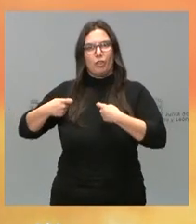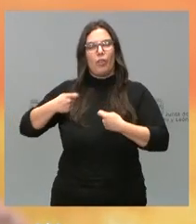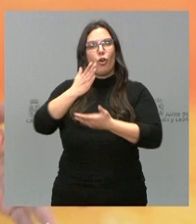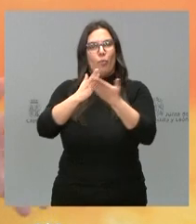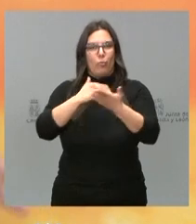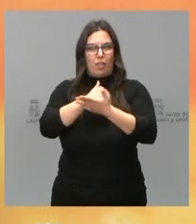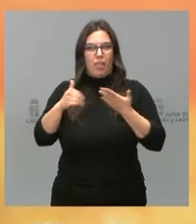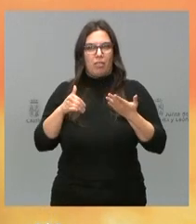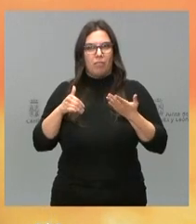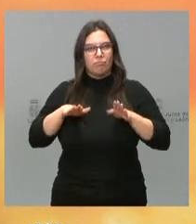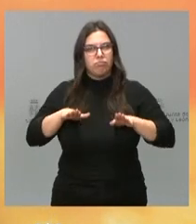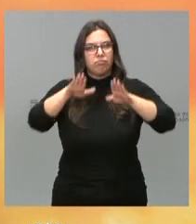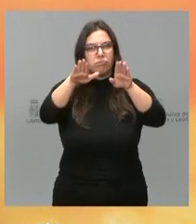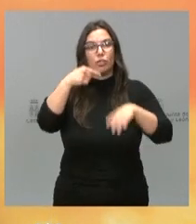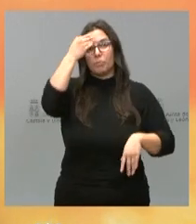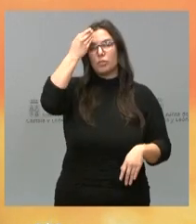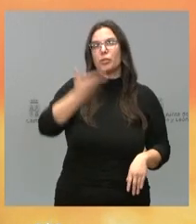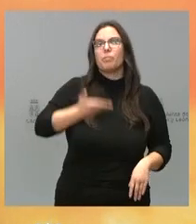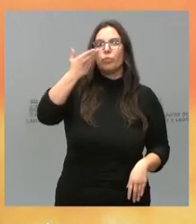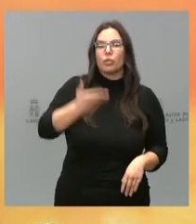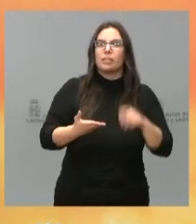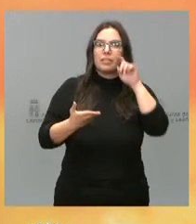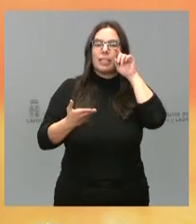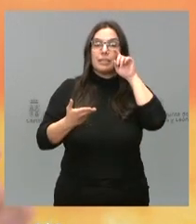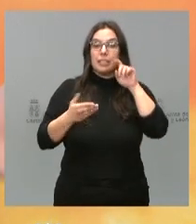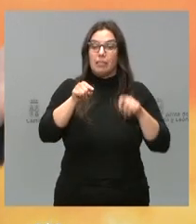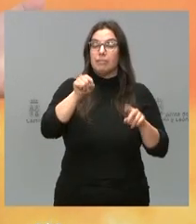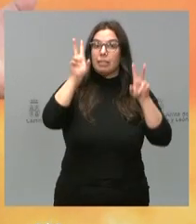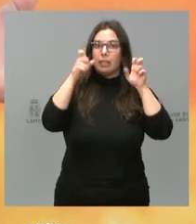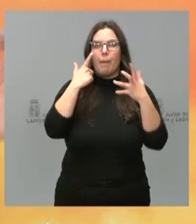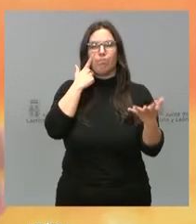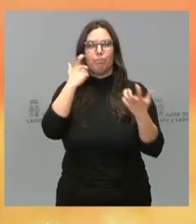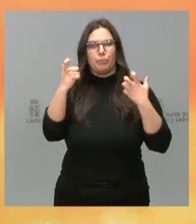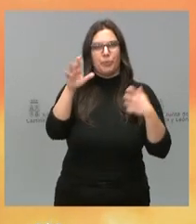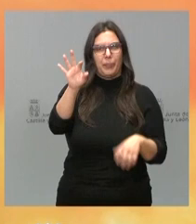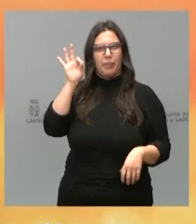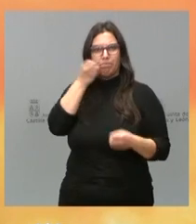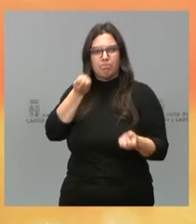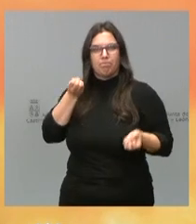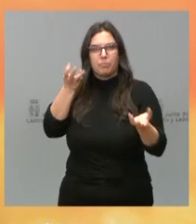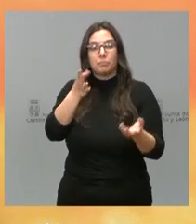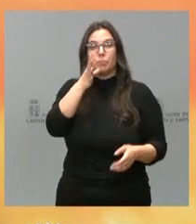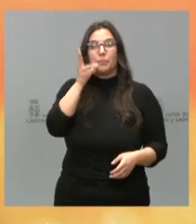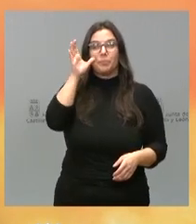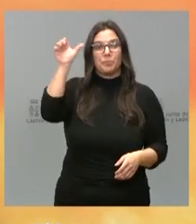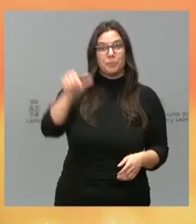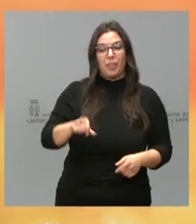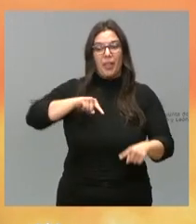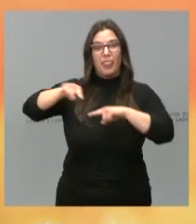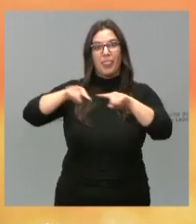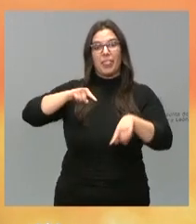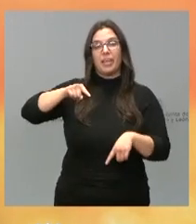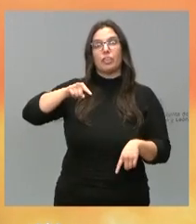Autónoma creo que es importante reseñar en este sentido han visto al director